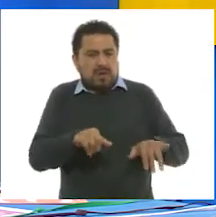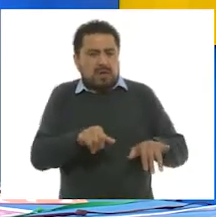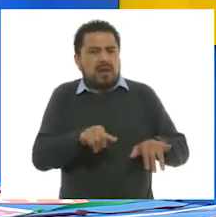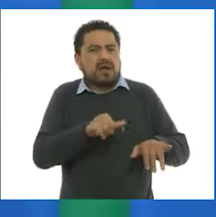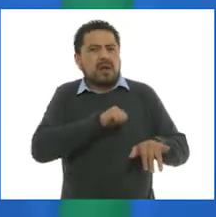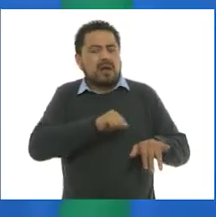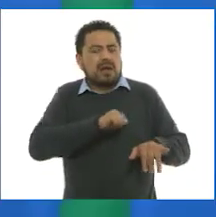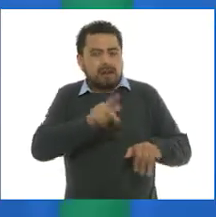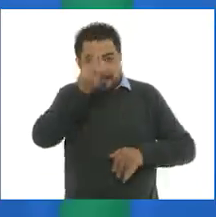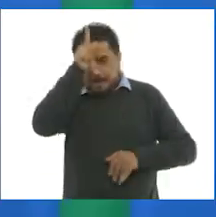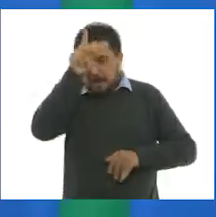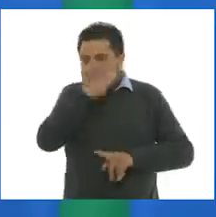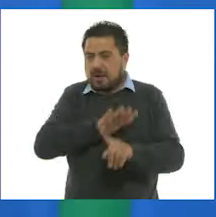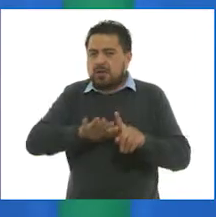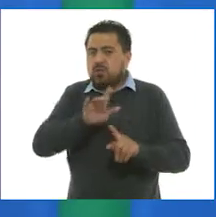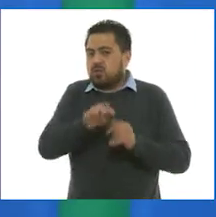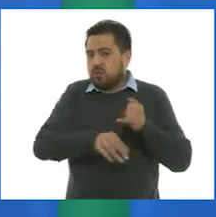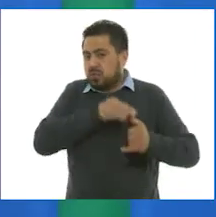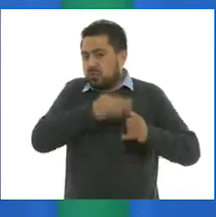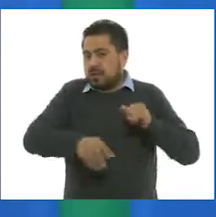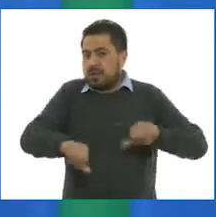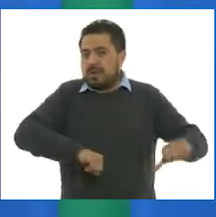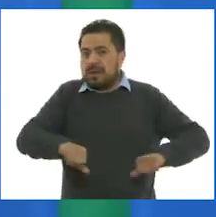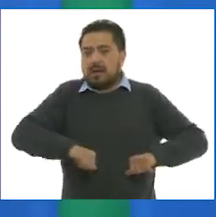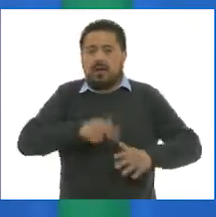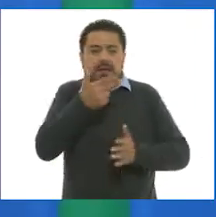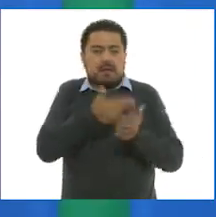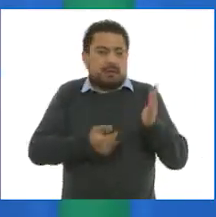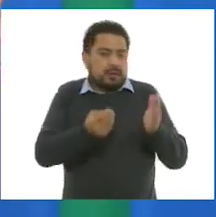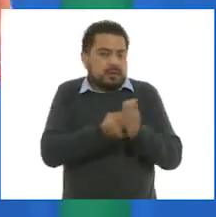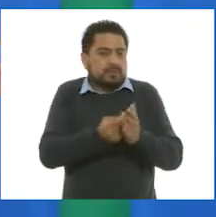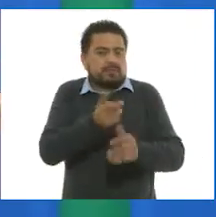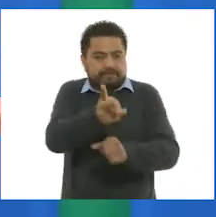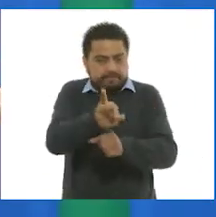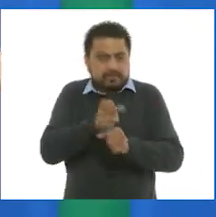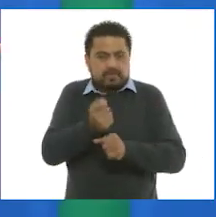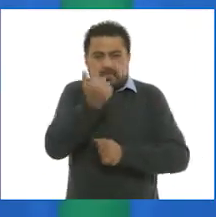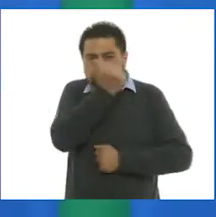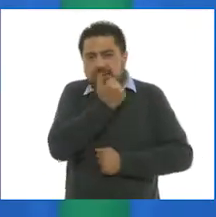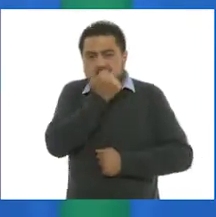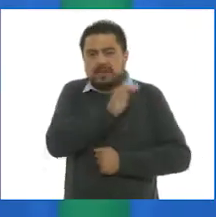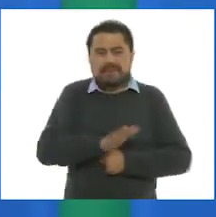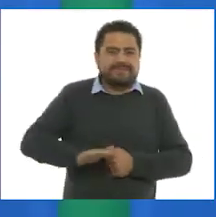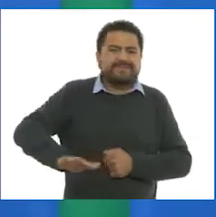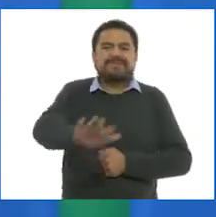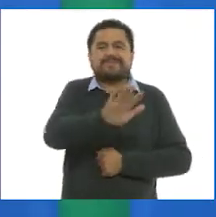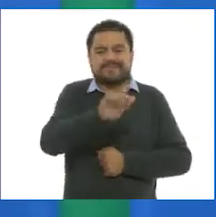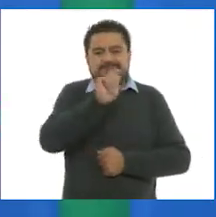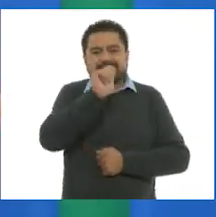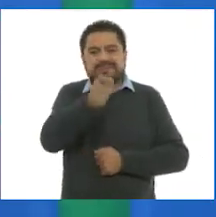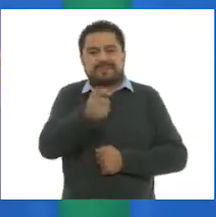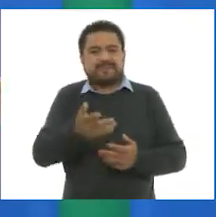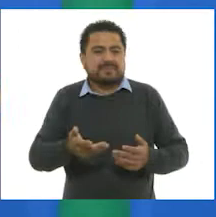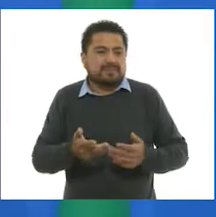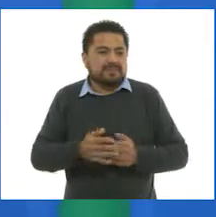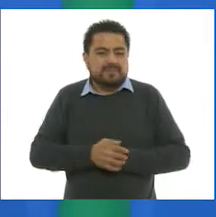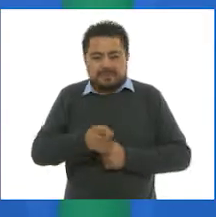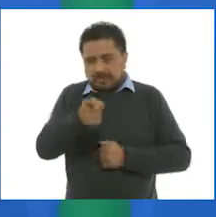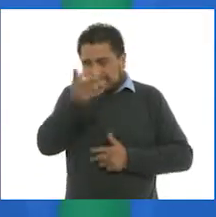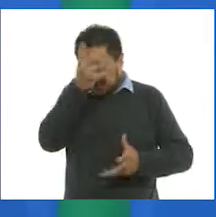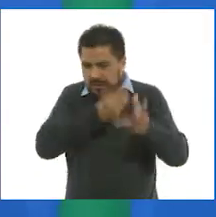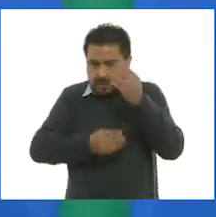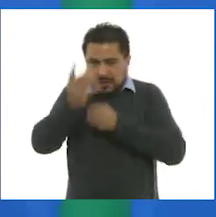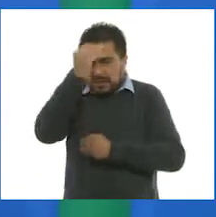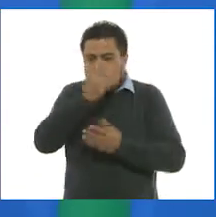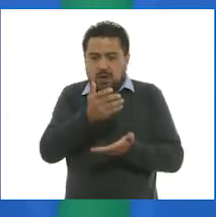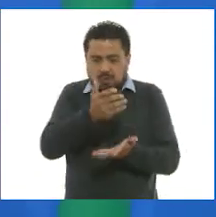Andes. Como último reto de nuestra clase taller de hoy, los invito, alumnas y alumnos, que aprendan a elaborar